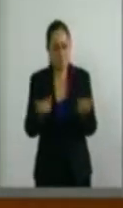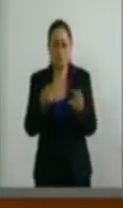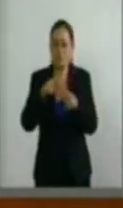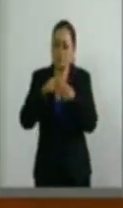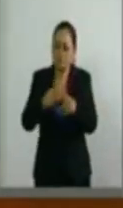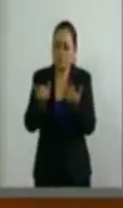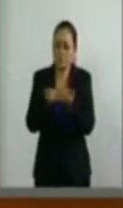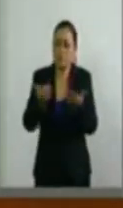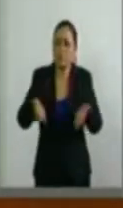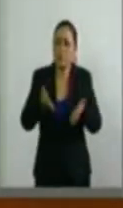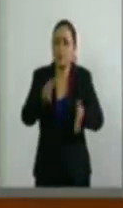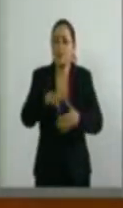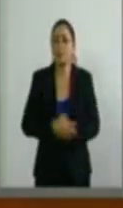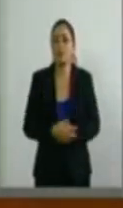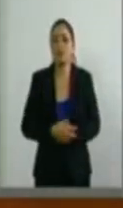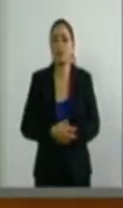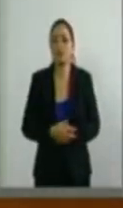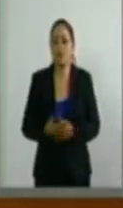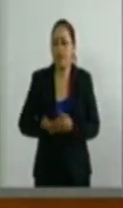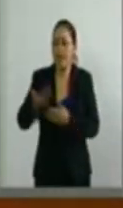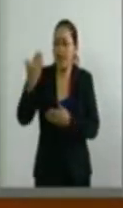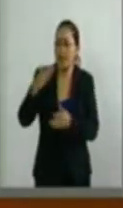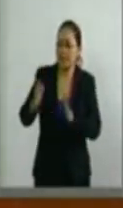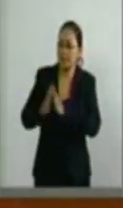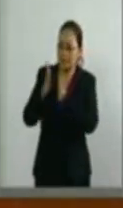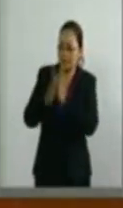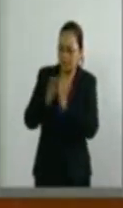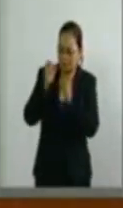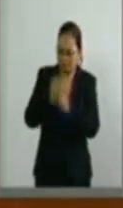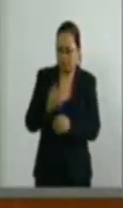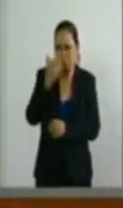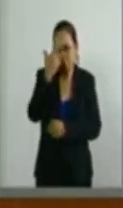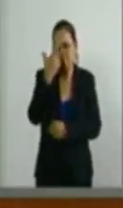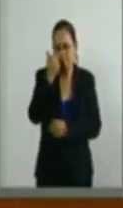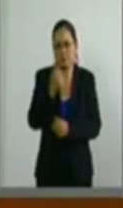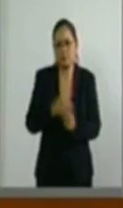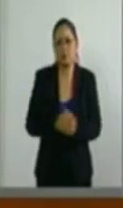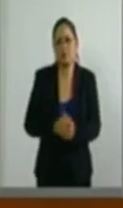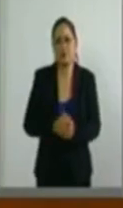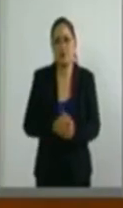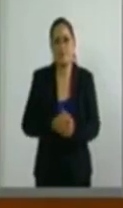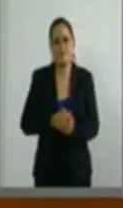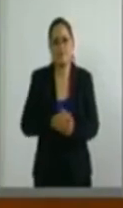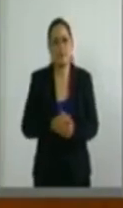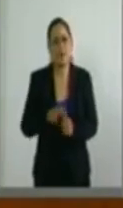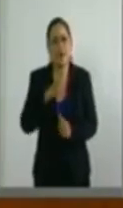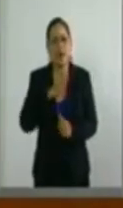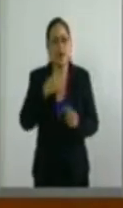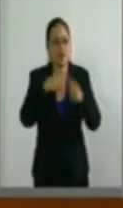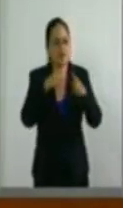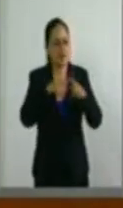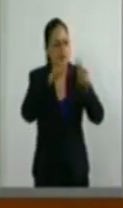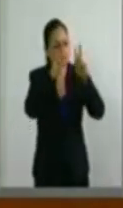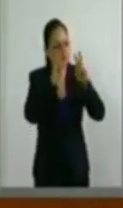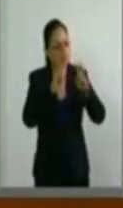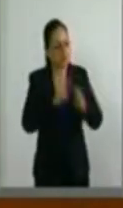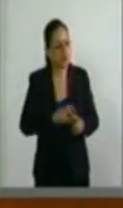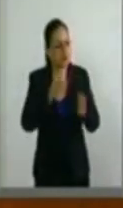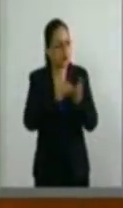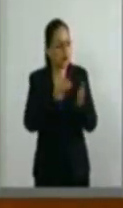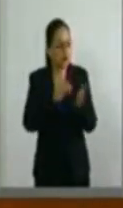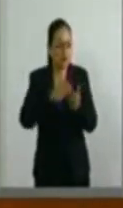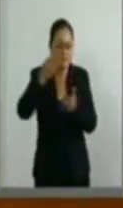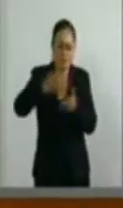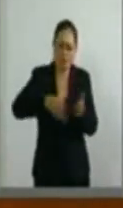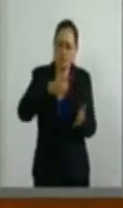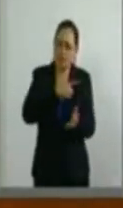y tienen razón también quienes me han antecedido en el uso de esta tribuna, hay muchas otras materias en las que debemos de